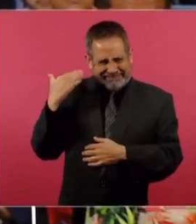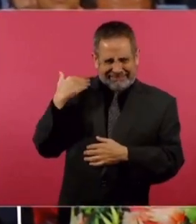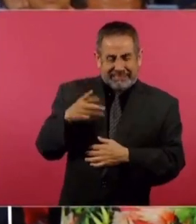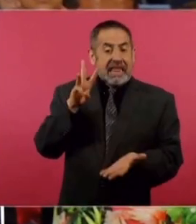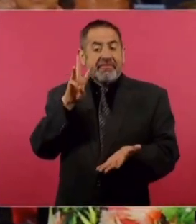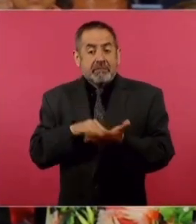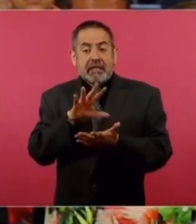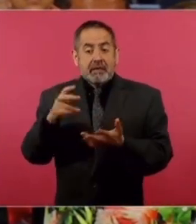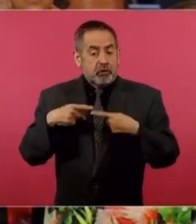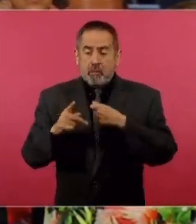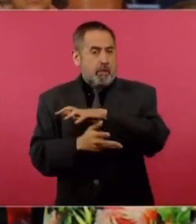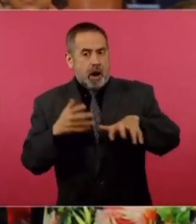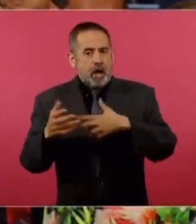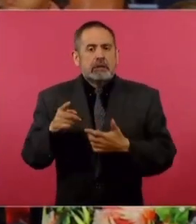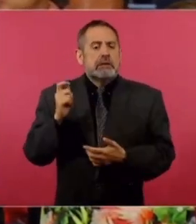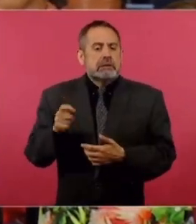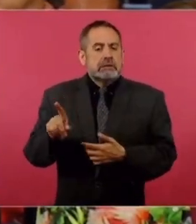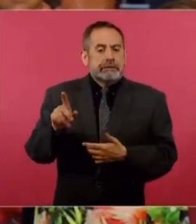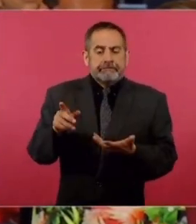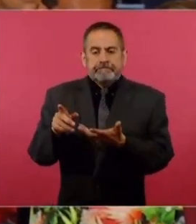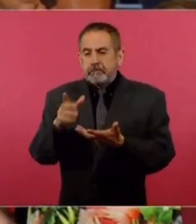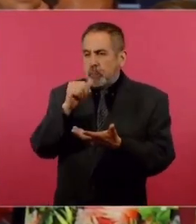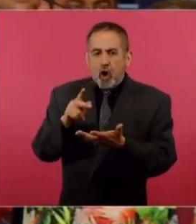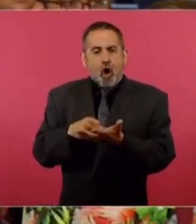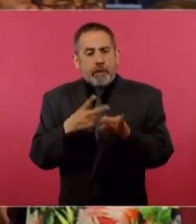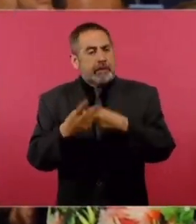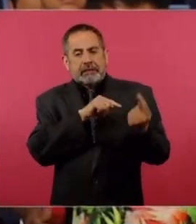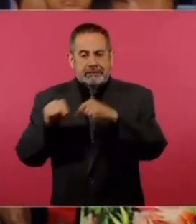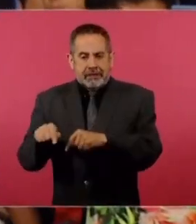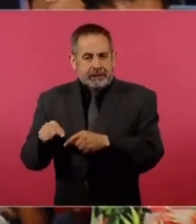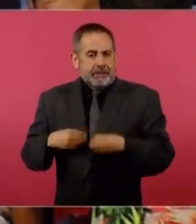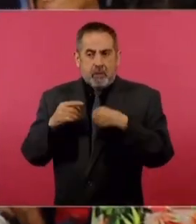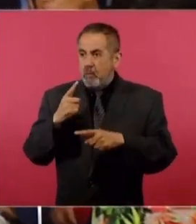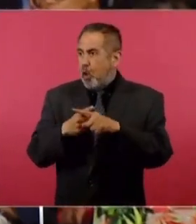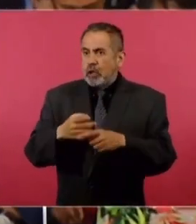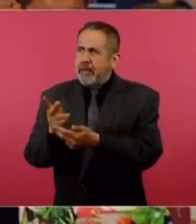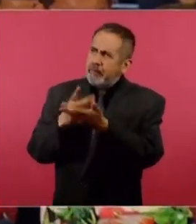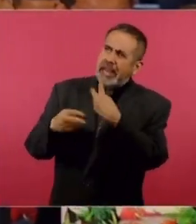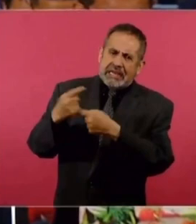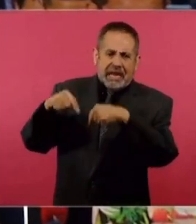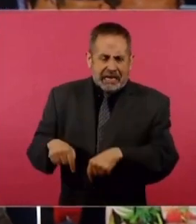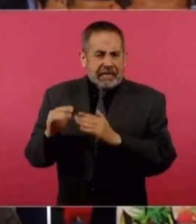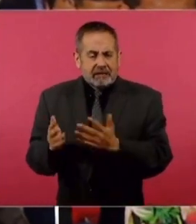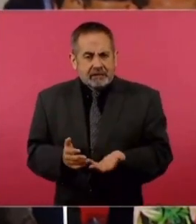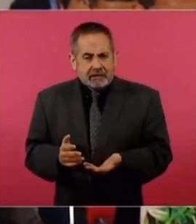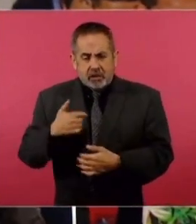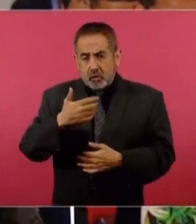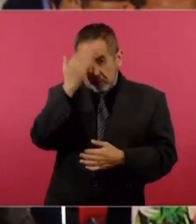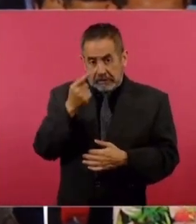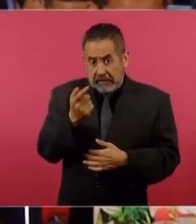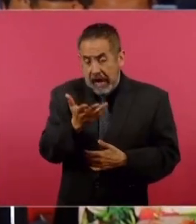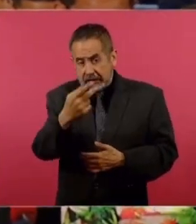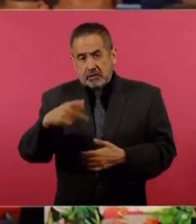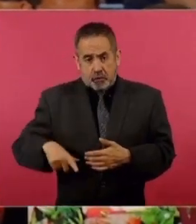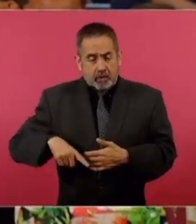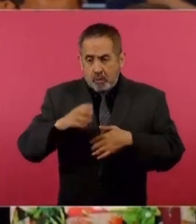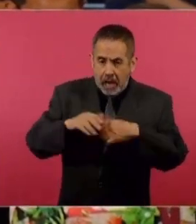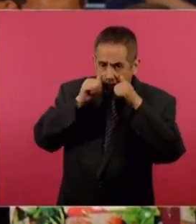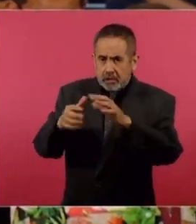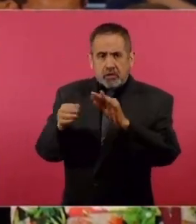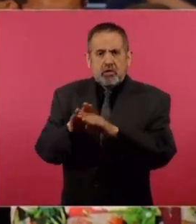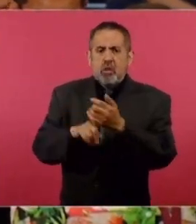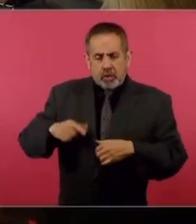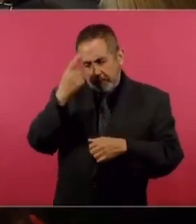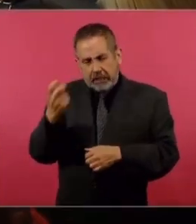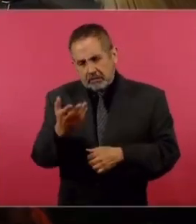aproximadamente 3.500 personas, pues que no han podido en una gran parte regresar a sus poblados por la condición de inseguridad. Y no sé qué está haciendo su gobierno en ese sentido de atención a